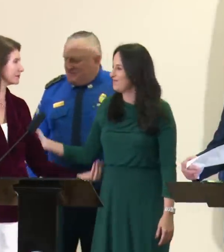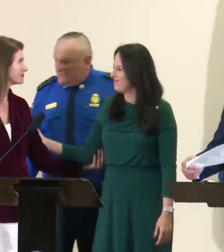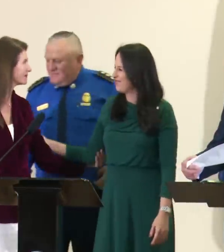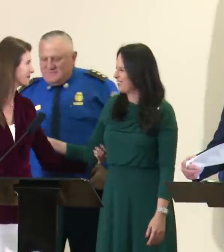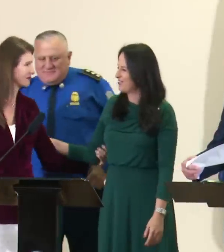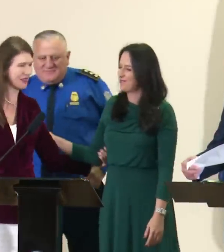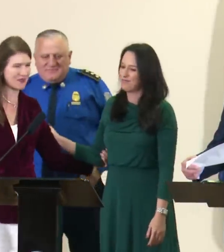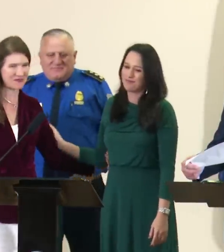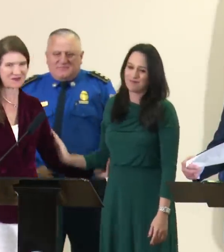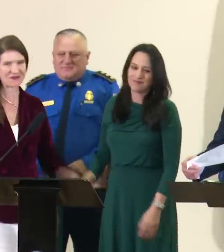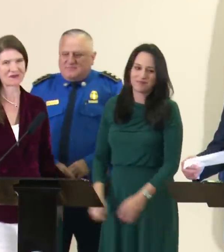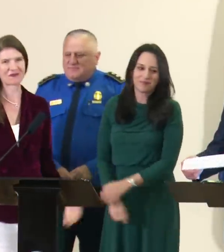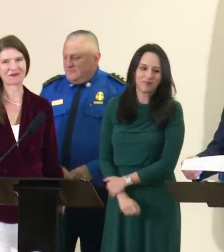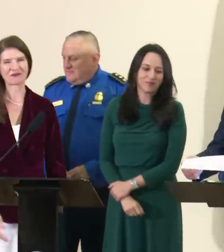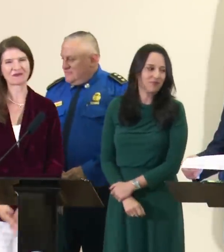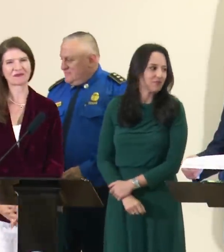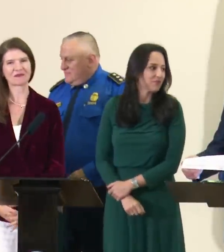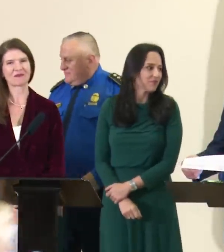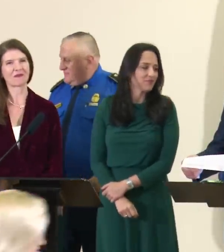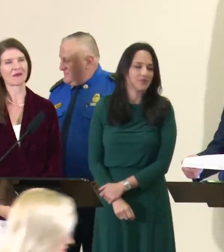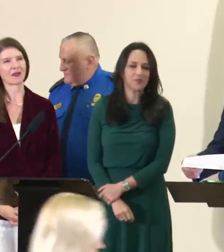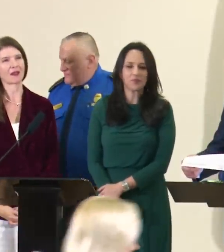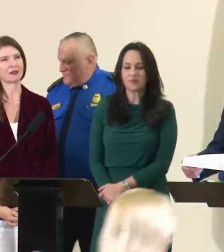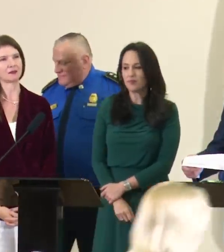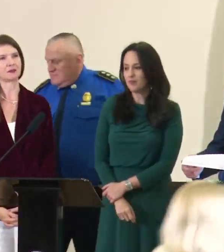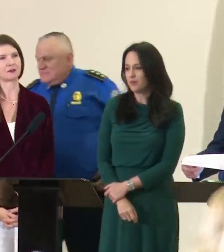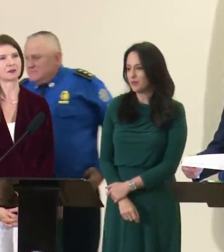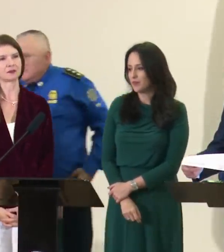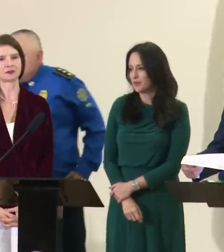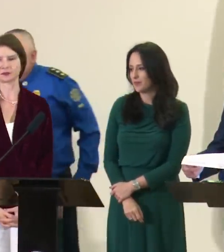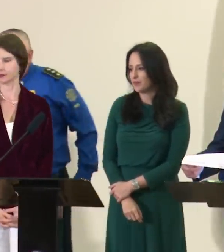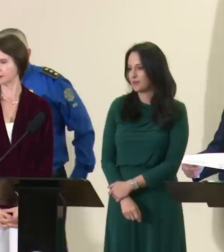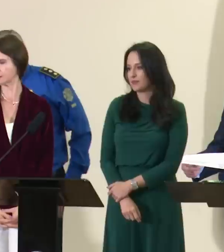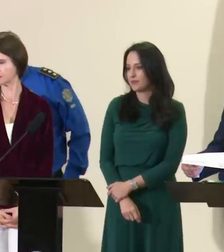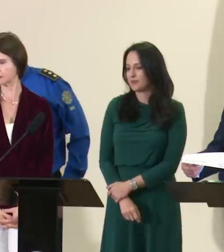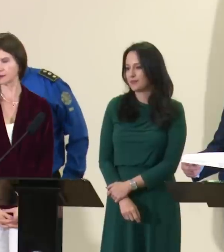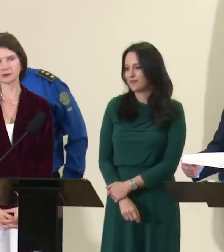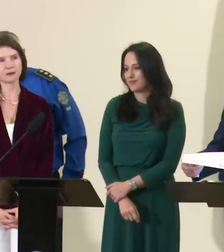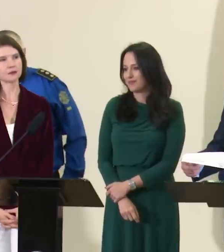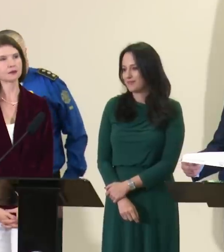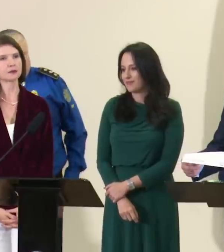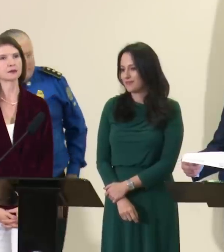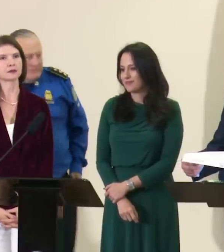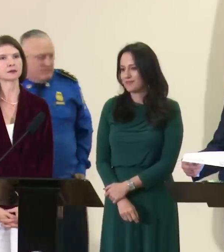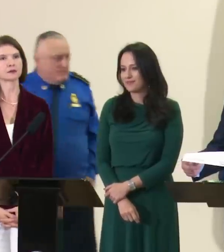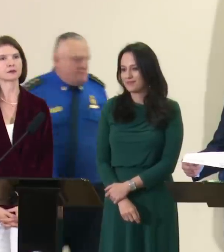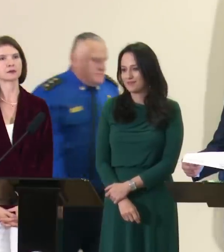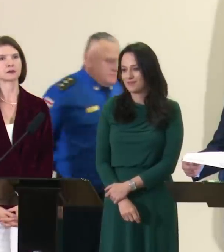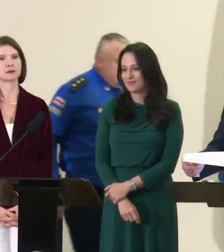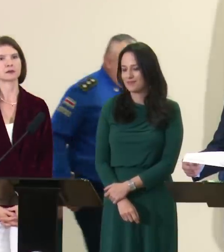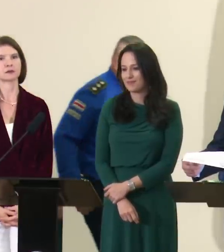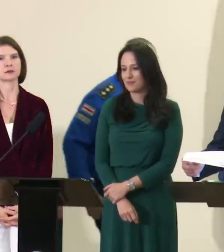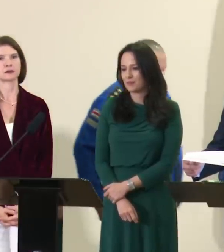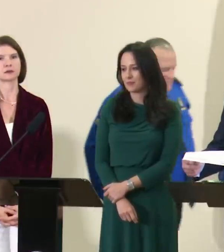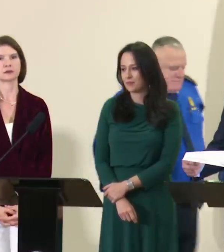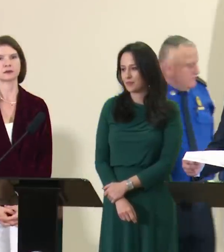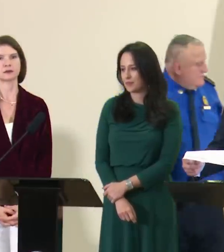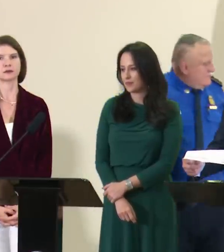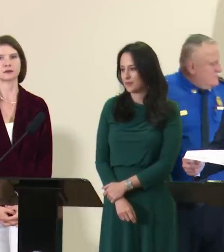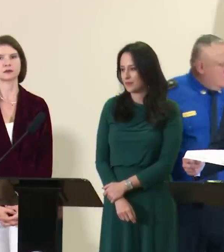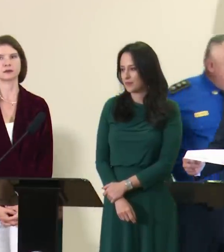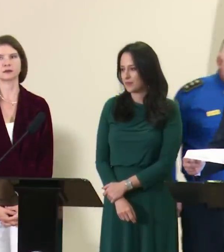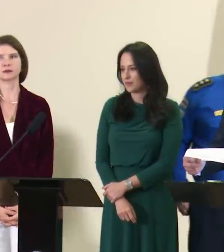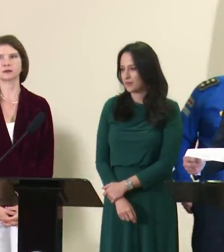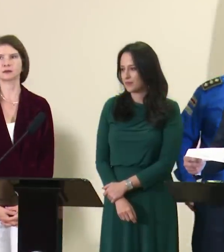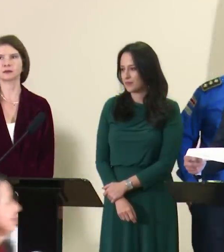Juan Carlos Rojas, presidente del Deportivo Saprissa, a Héctor Trejos, presidente de Punta Arenas Fútbol Club, y a Randall Murillo Astúa,